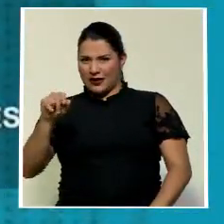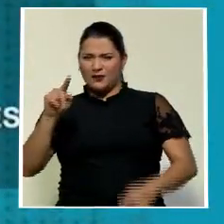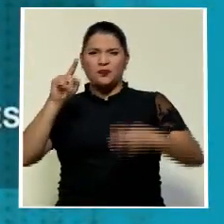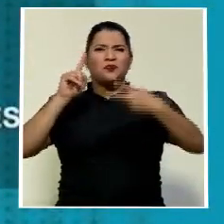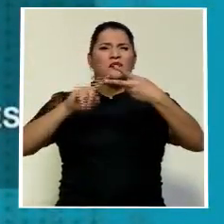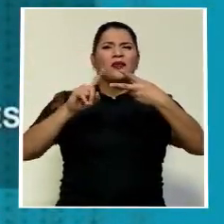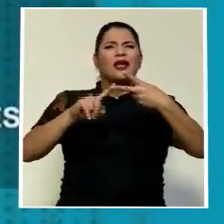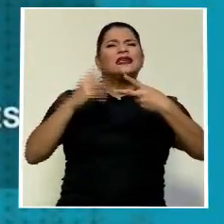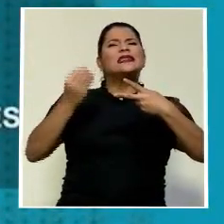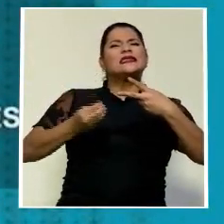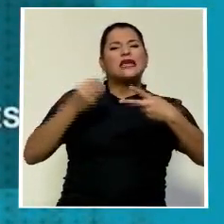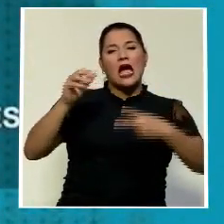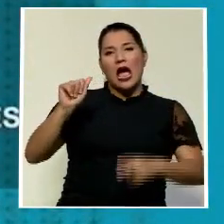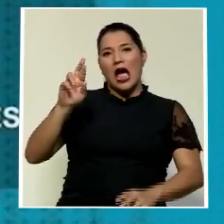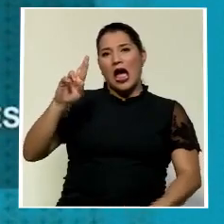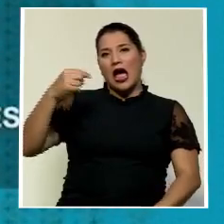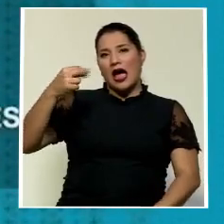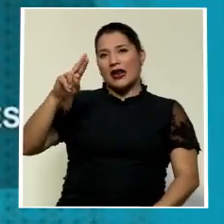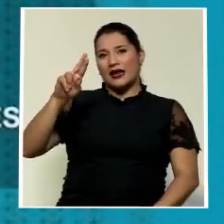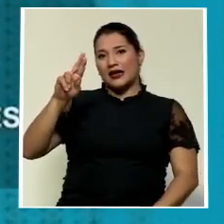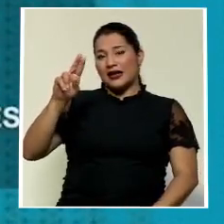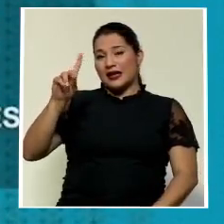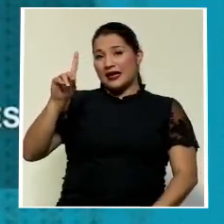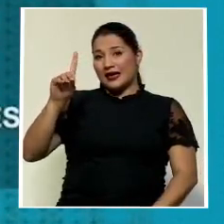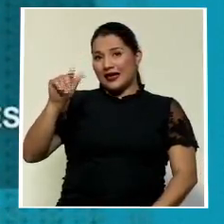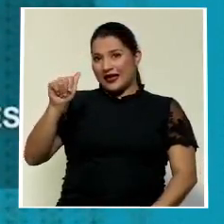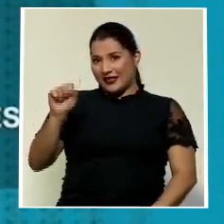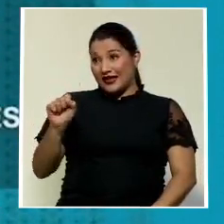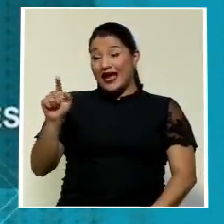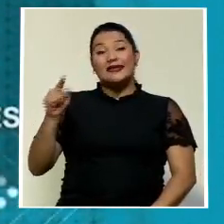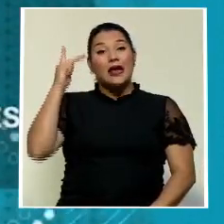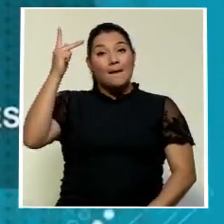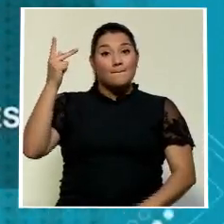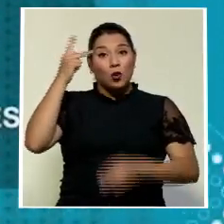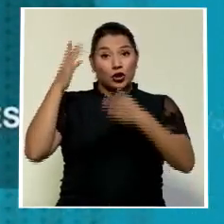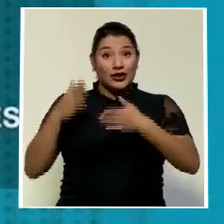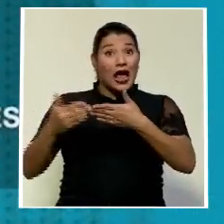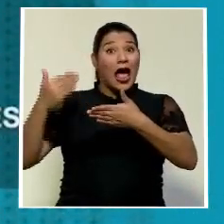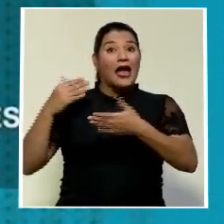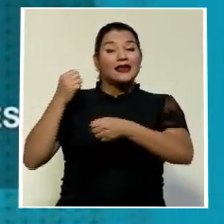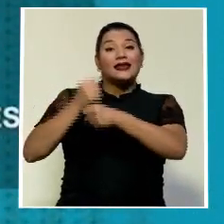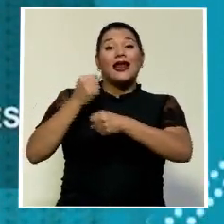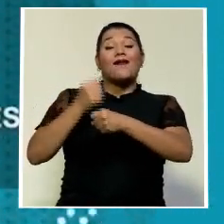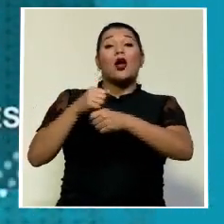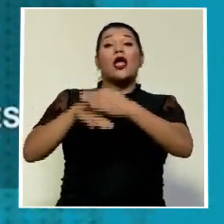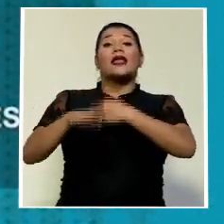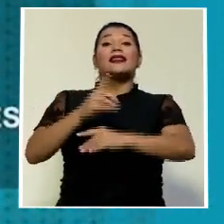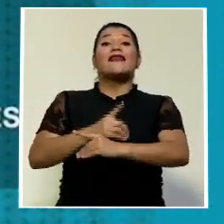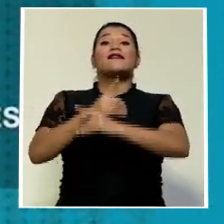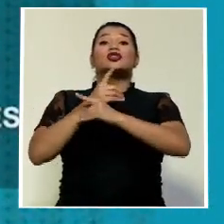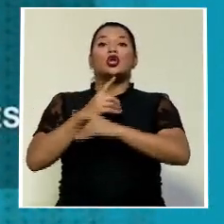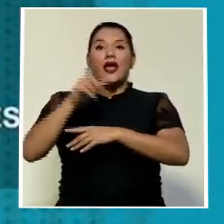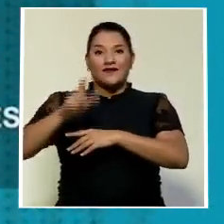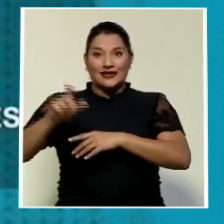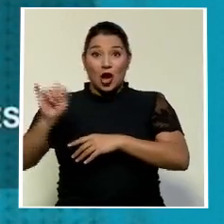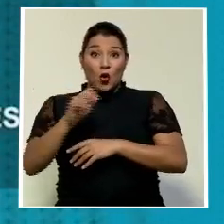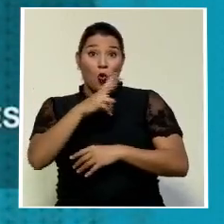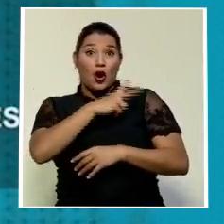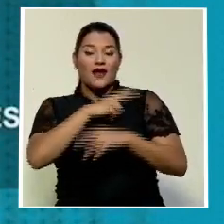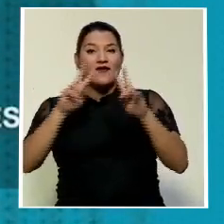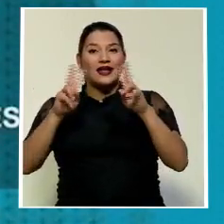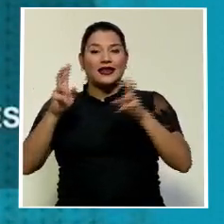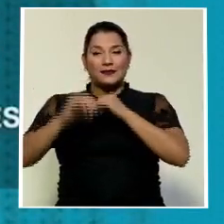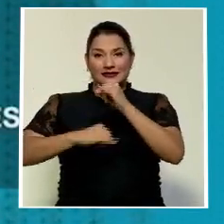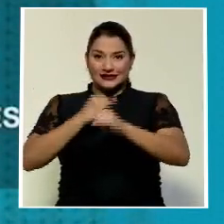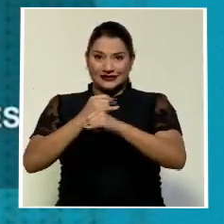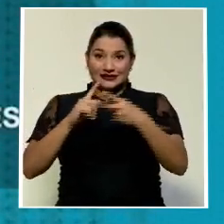Arguedas, es politóloga. Trabajaba en la Defensoría de los Habitantes como jefa de la Oficina de Asuntos Internacionales y además profesora